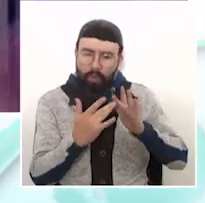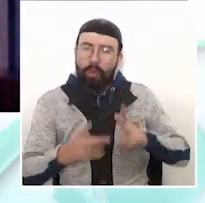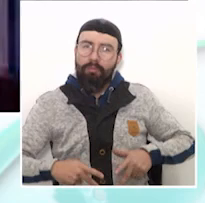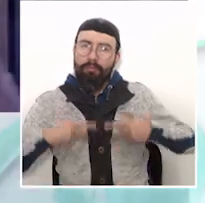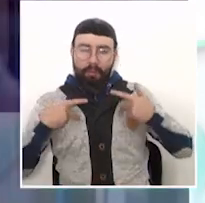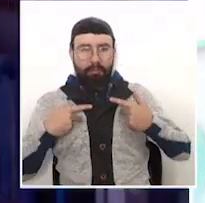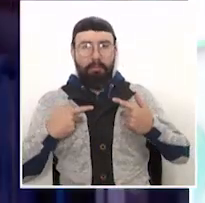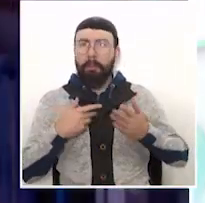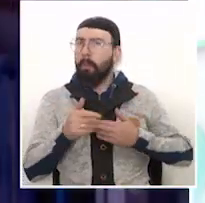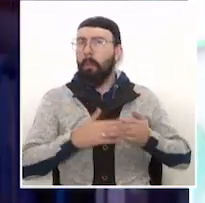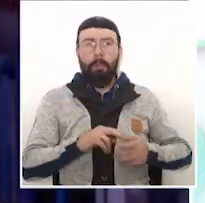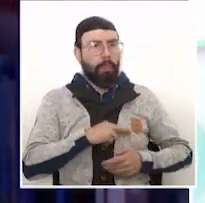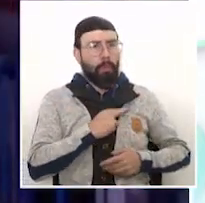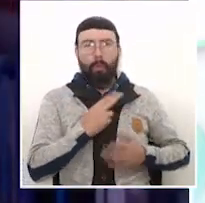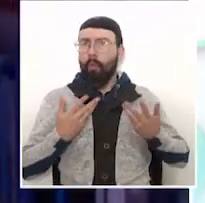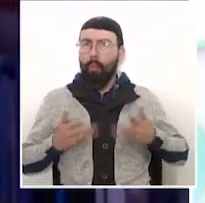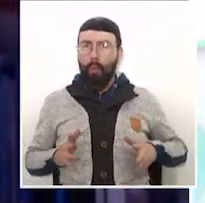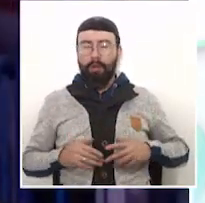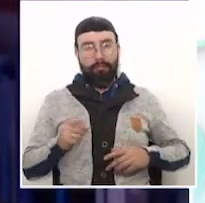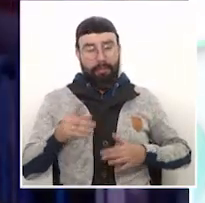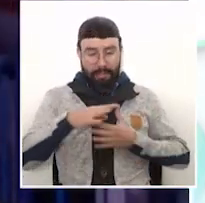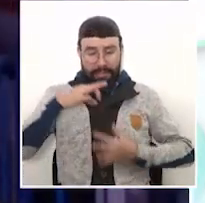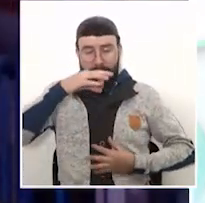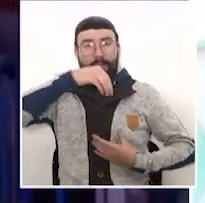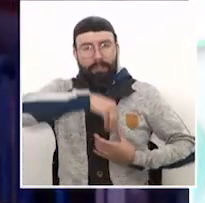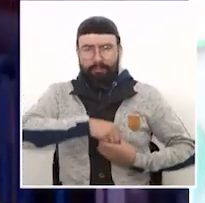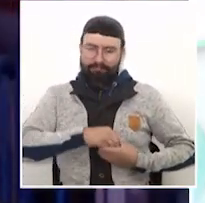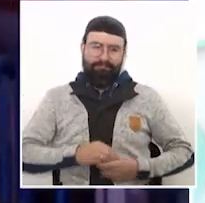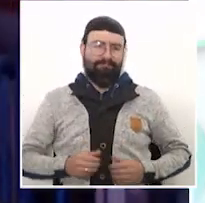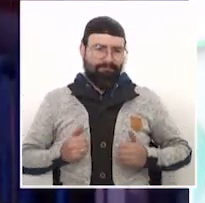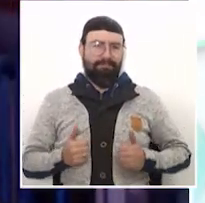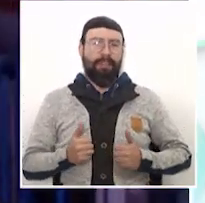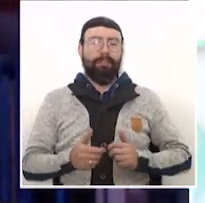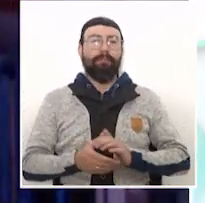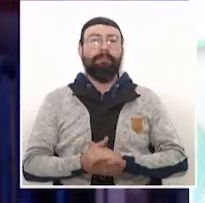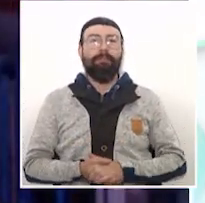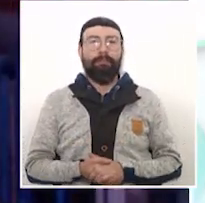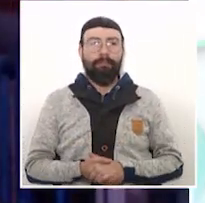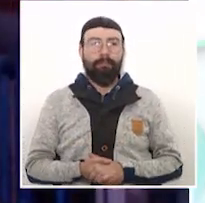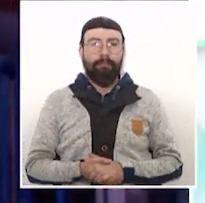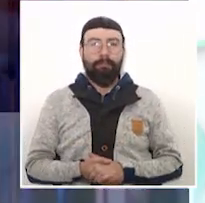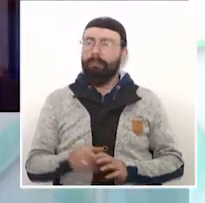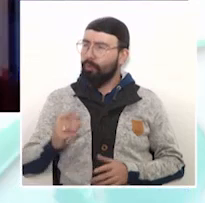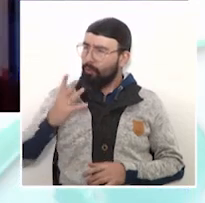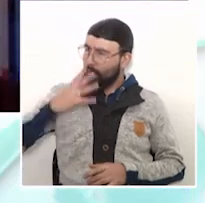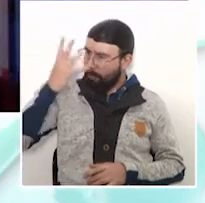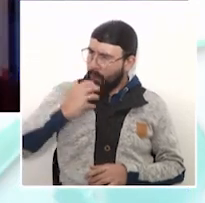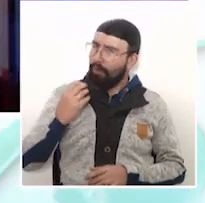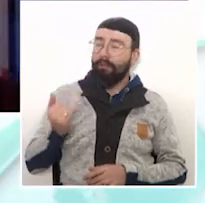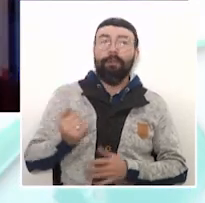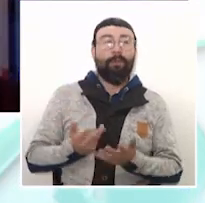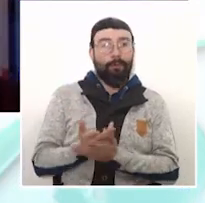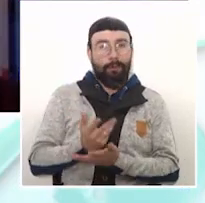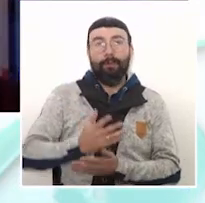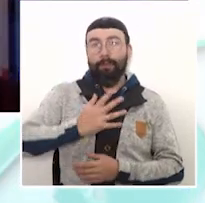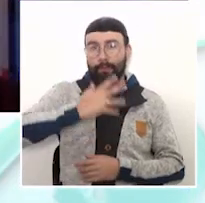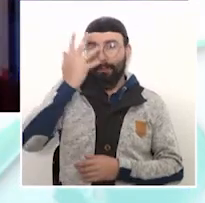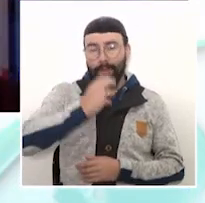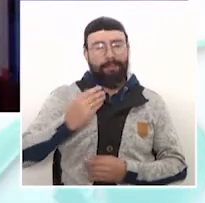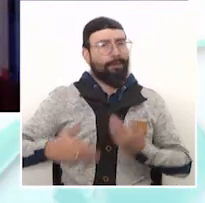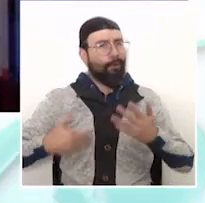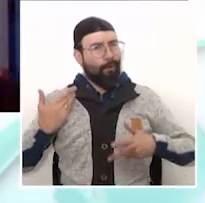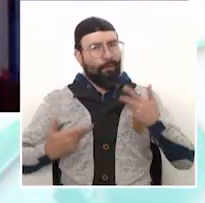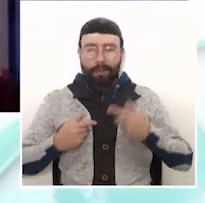sin ella, Santiago, ese espíritu tiene que estar muy bien. Qué lindo esos consejos. De verdad que es un gran gusto